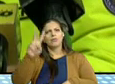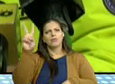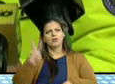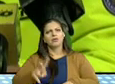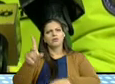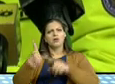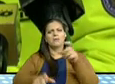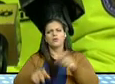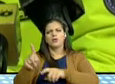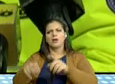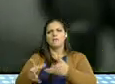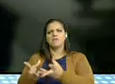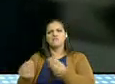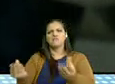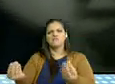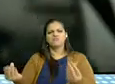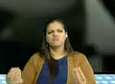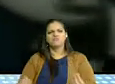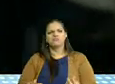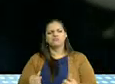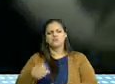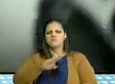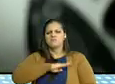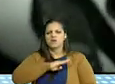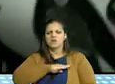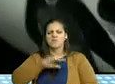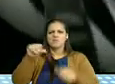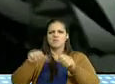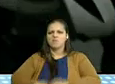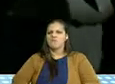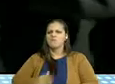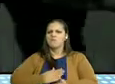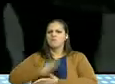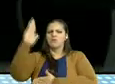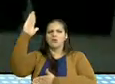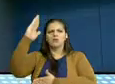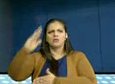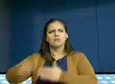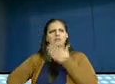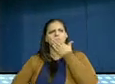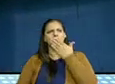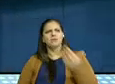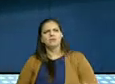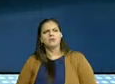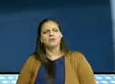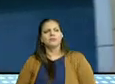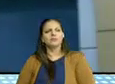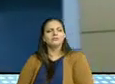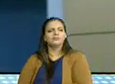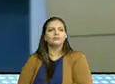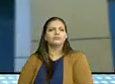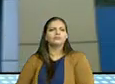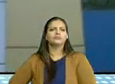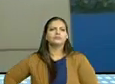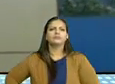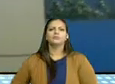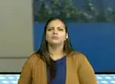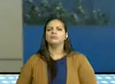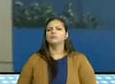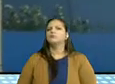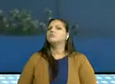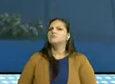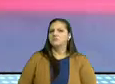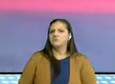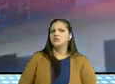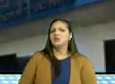sacarlos del país, señores? ¿Hasta cuándo nos ven la cara de tontos? ¿Hasta cuándo en este país cualquier hijo de vecino hace